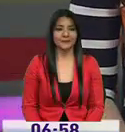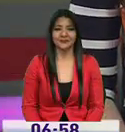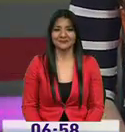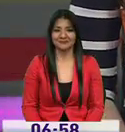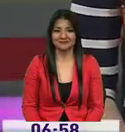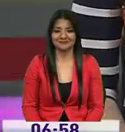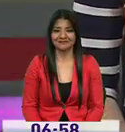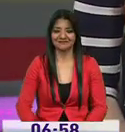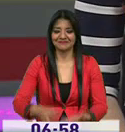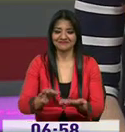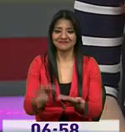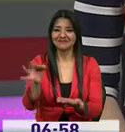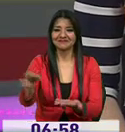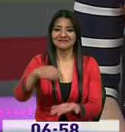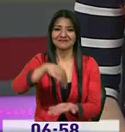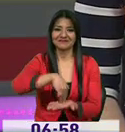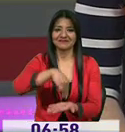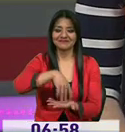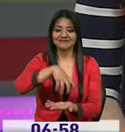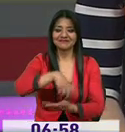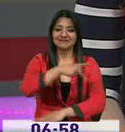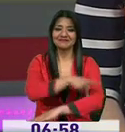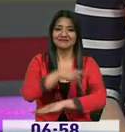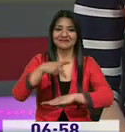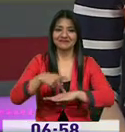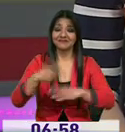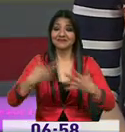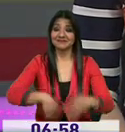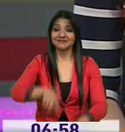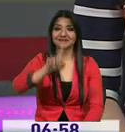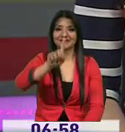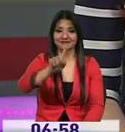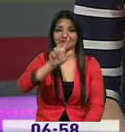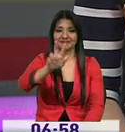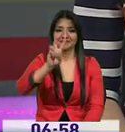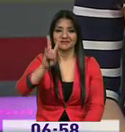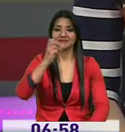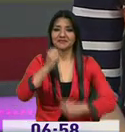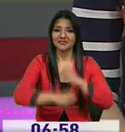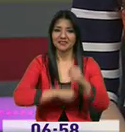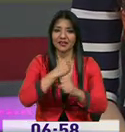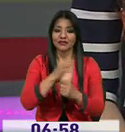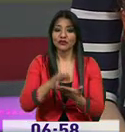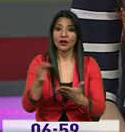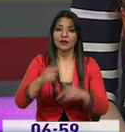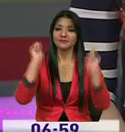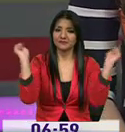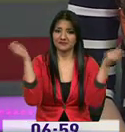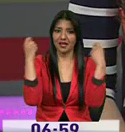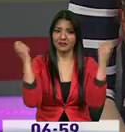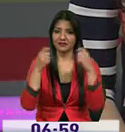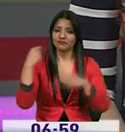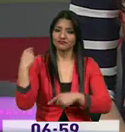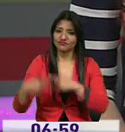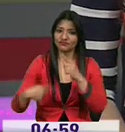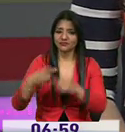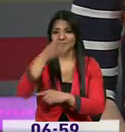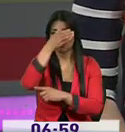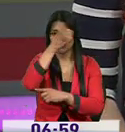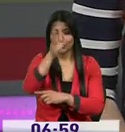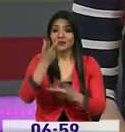Y el Cantón Mejía de la provincia de Pichincha celebró sus 136 años de cantonización, resaltando su tradición cultural